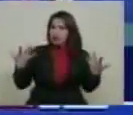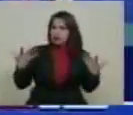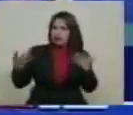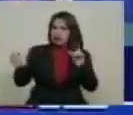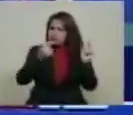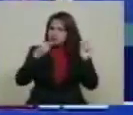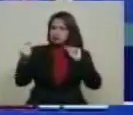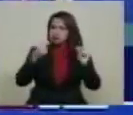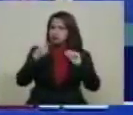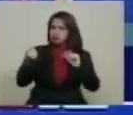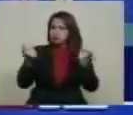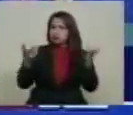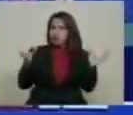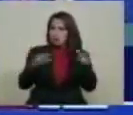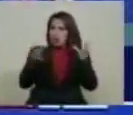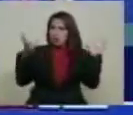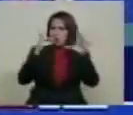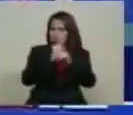reúnanse una noche,